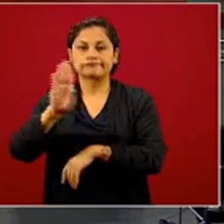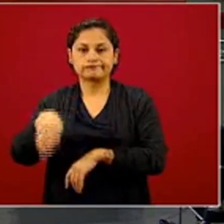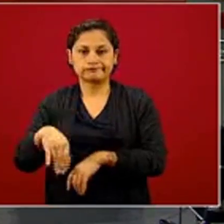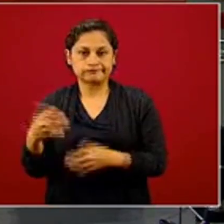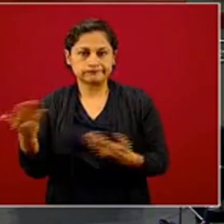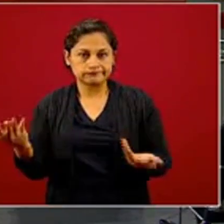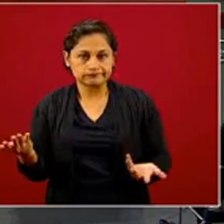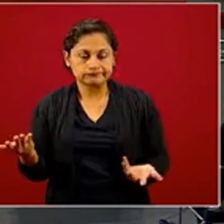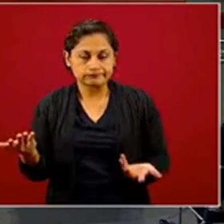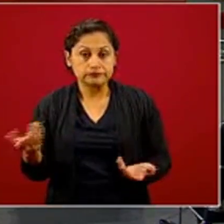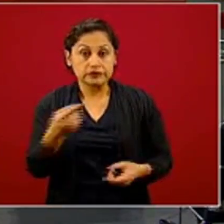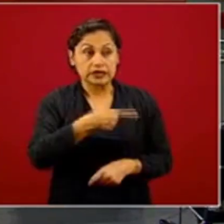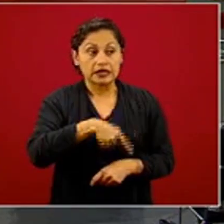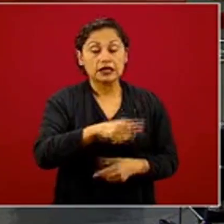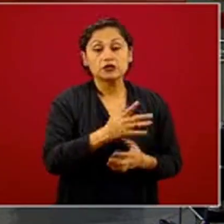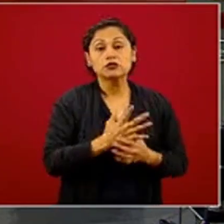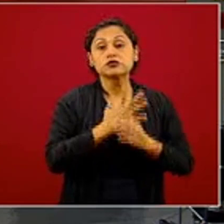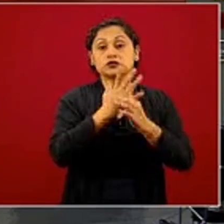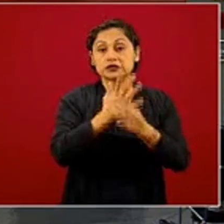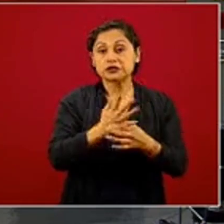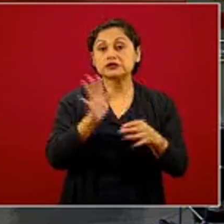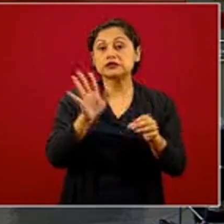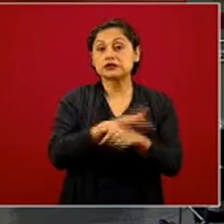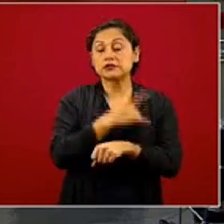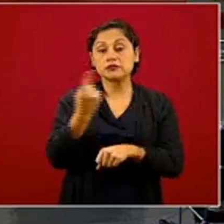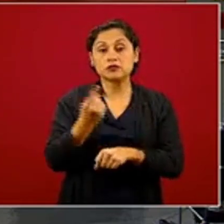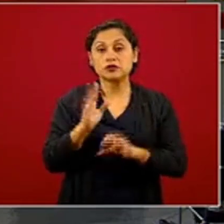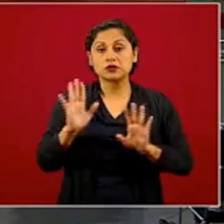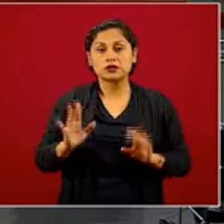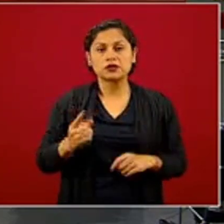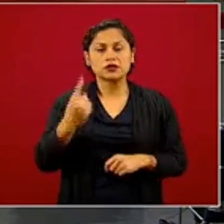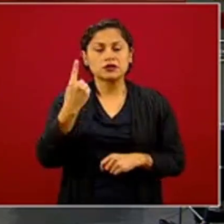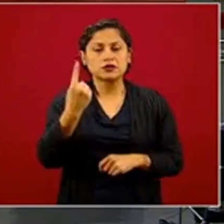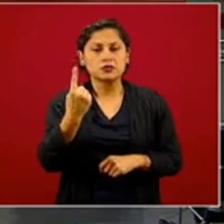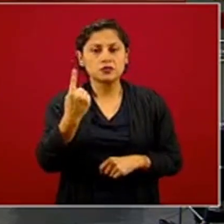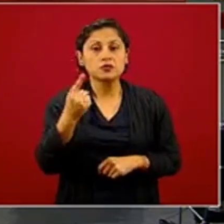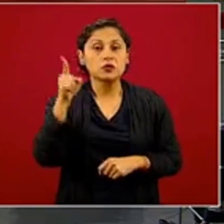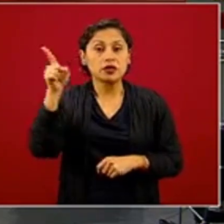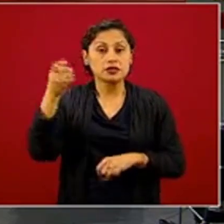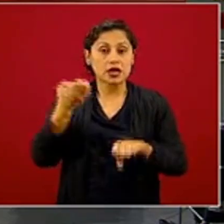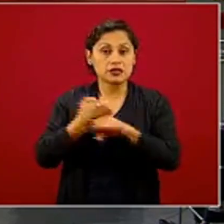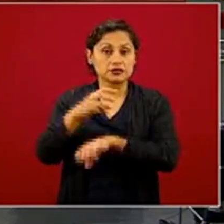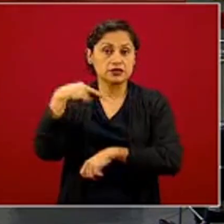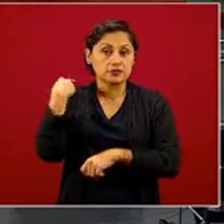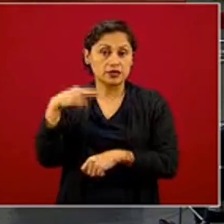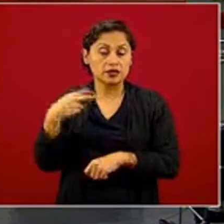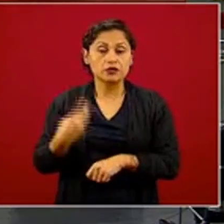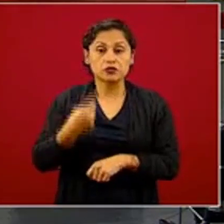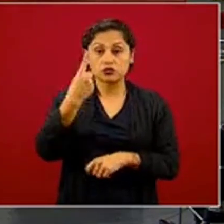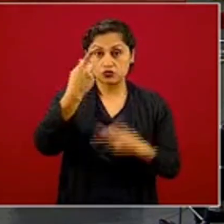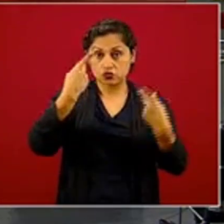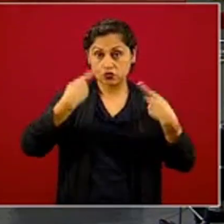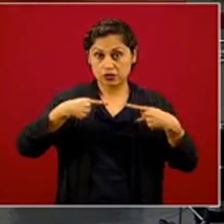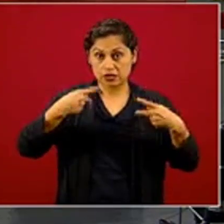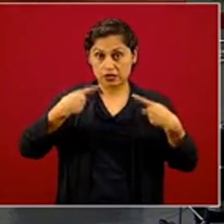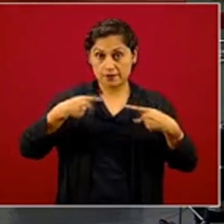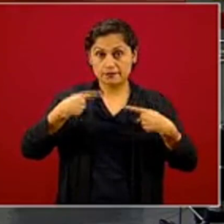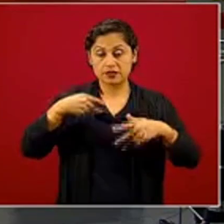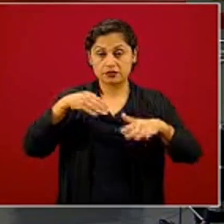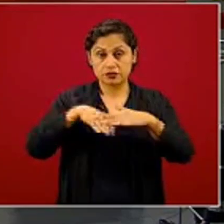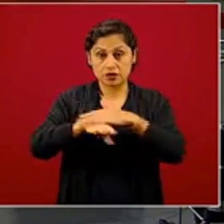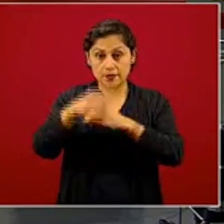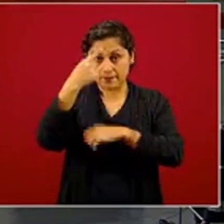salgo? Porque un caso específico en Veracruz, entró una persona por operación de